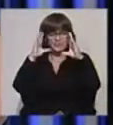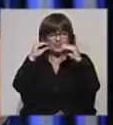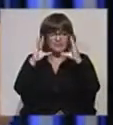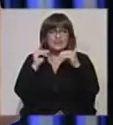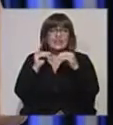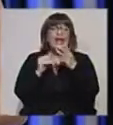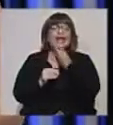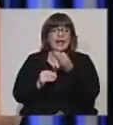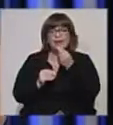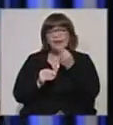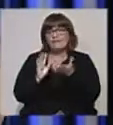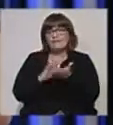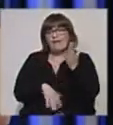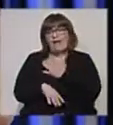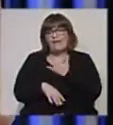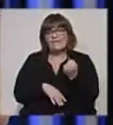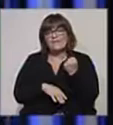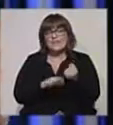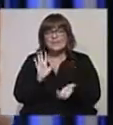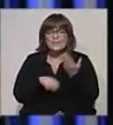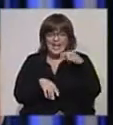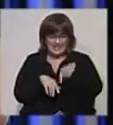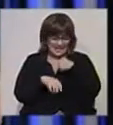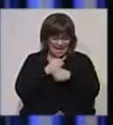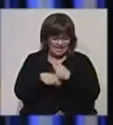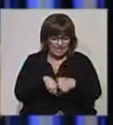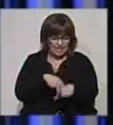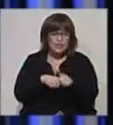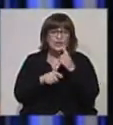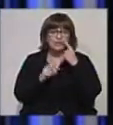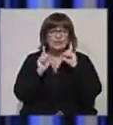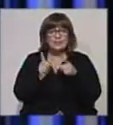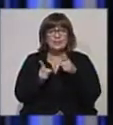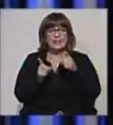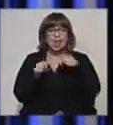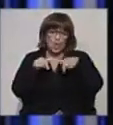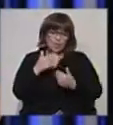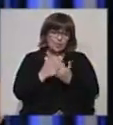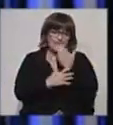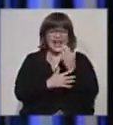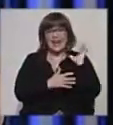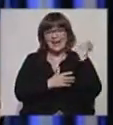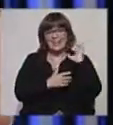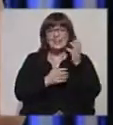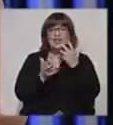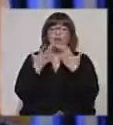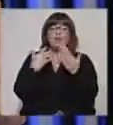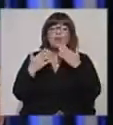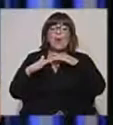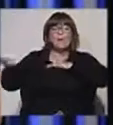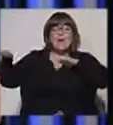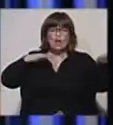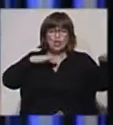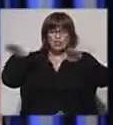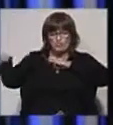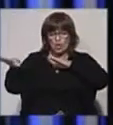son una de las favoritas de este año y lo que decía Fernando, esto que habíamos hecho en la radio, es con dos representantes del parodismo. Dos actores